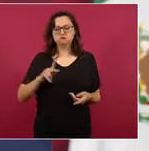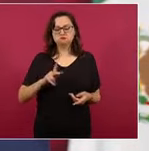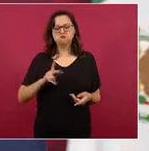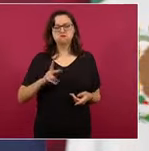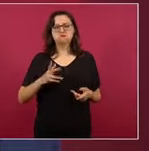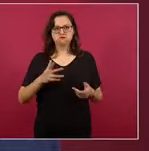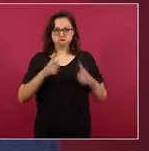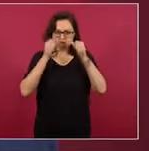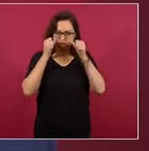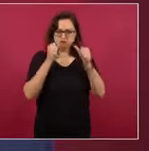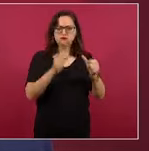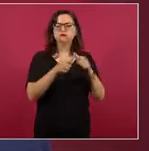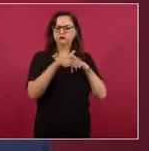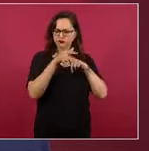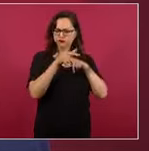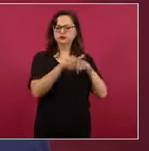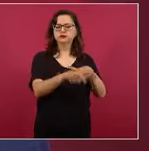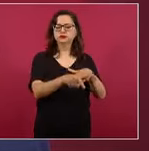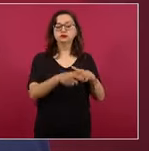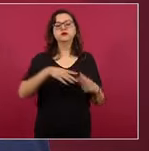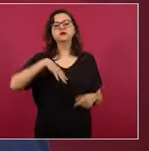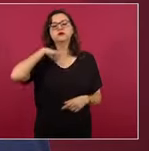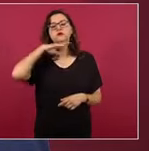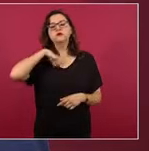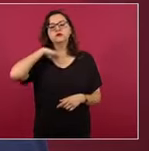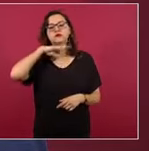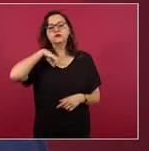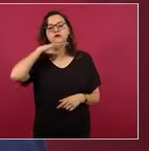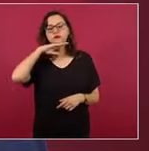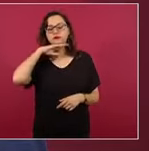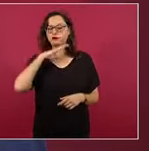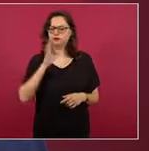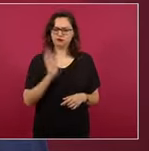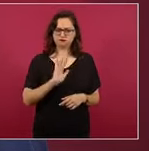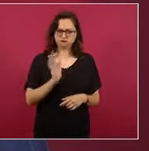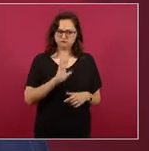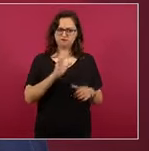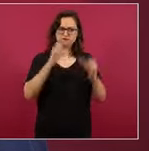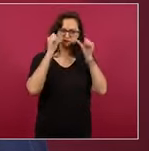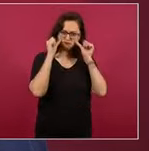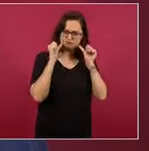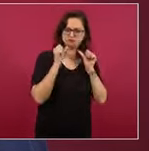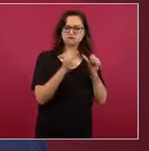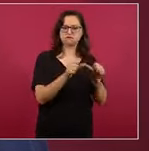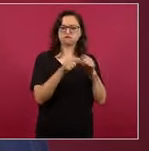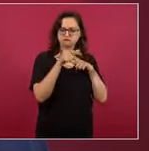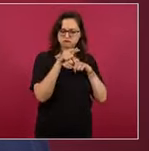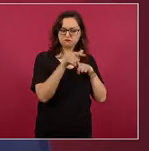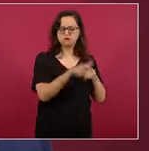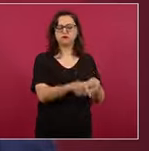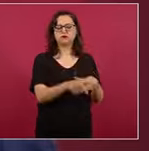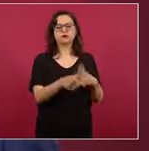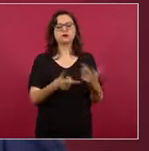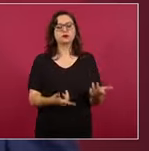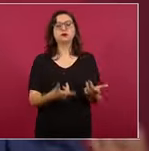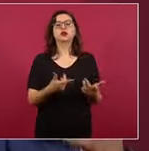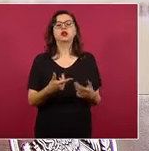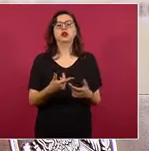nos seguimos reuniendo 2 veces a la semana, los lunes y los jueves, todo el